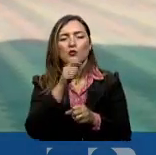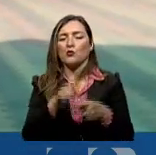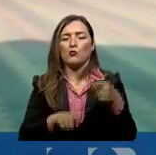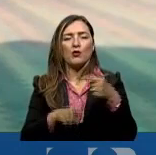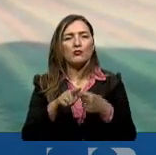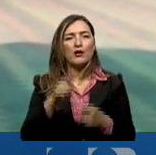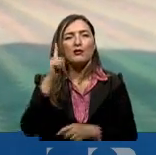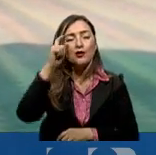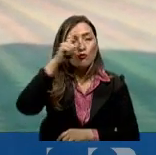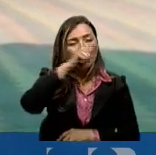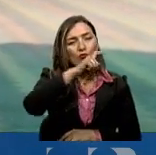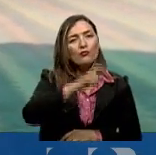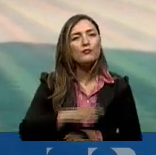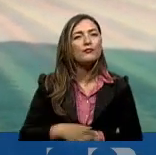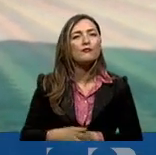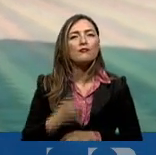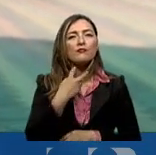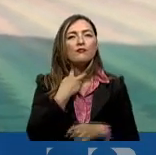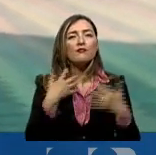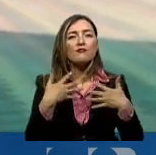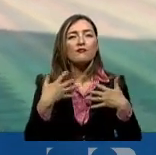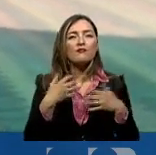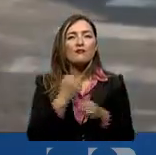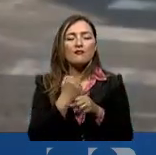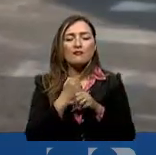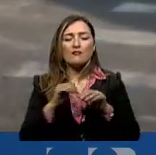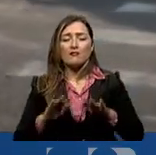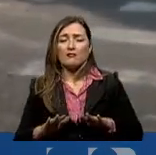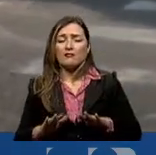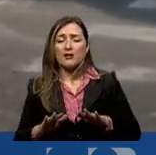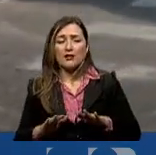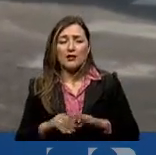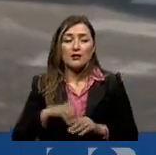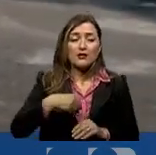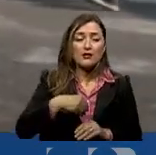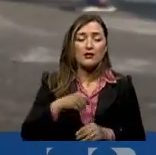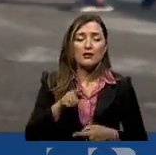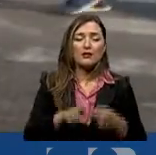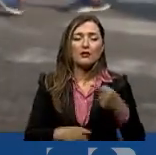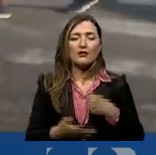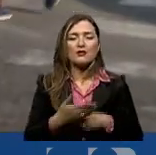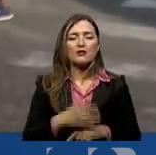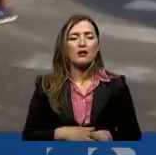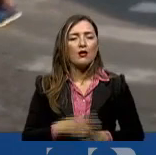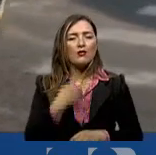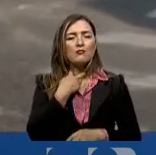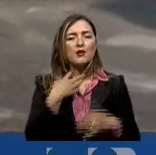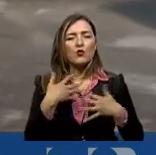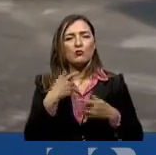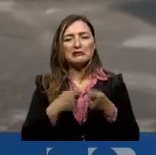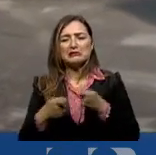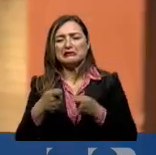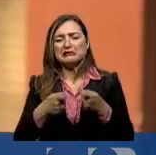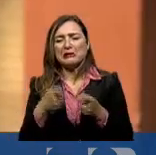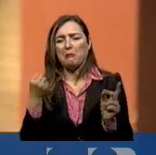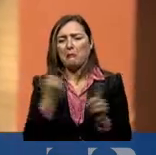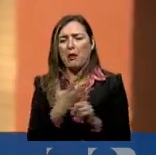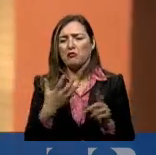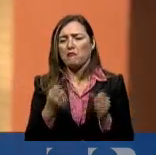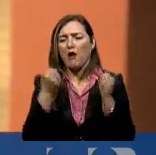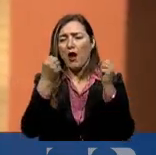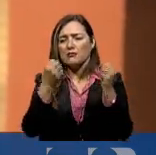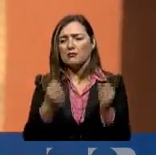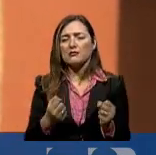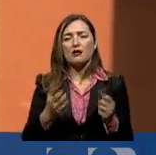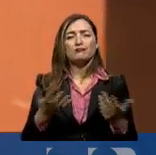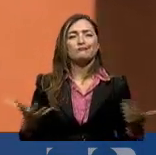muchas dificultades igual por miedo a salir de mi trabajo. El miedo y la incertidumbre golpea con fuerza a los comerciantes, lo cual no creen que